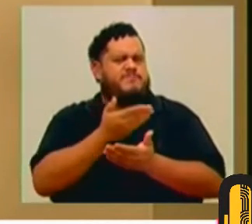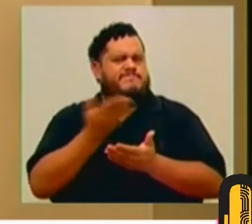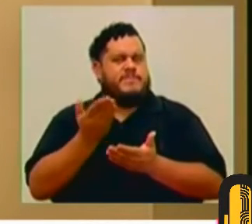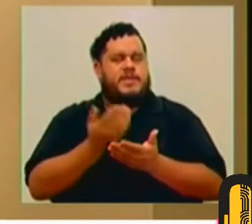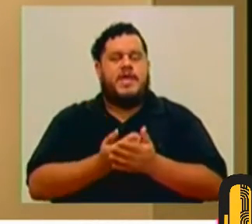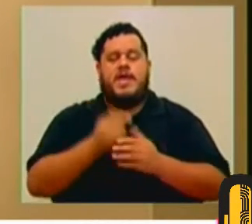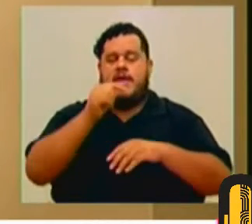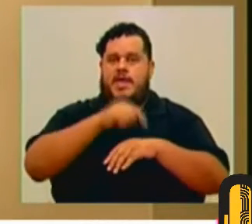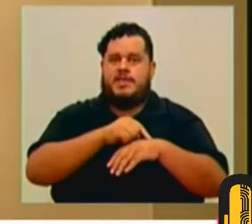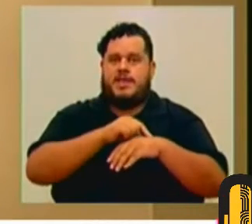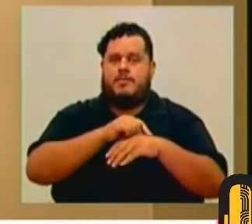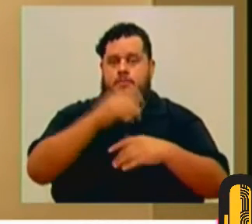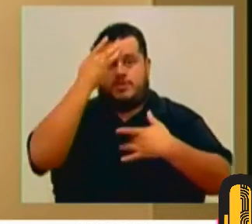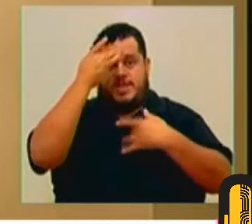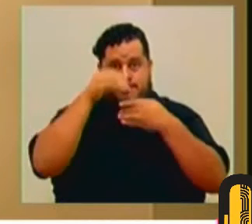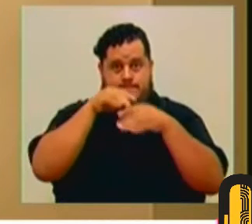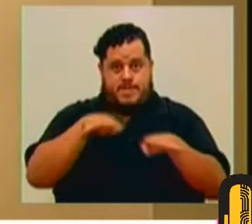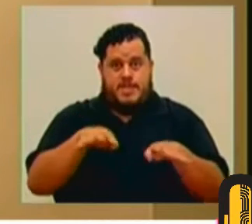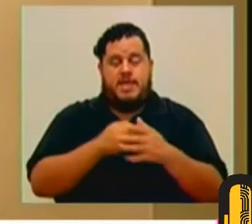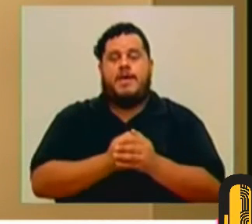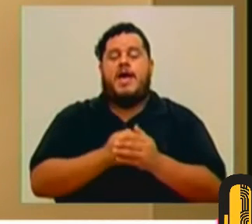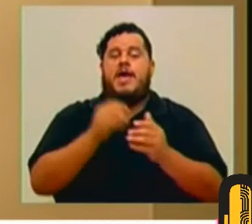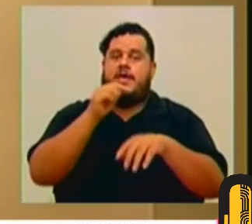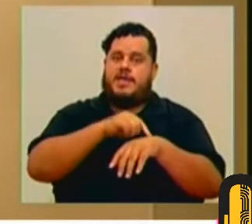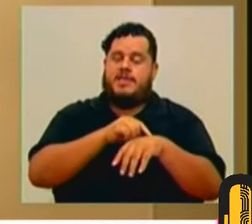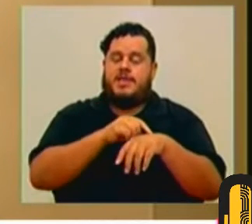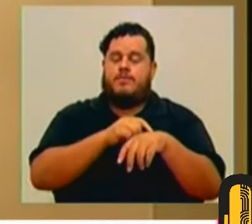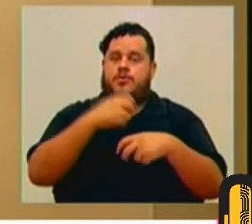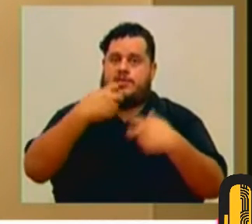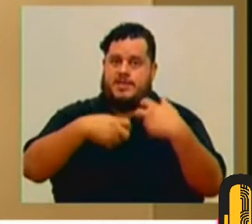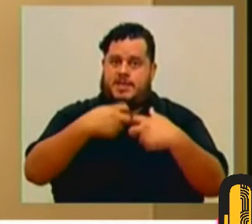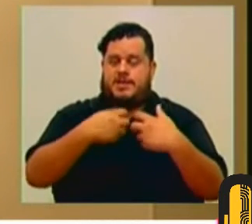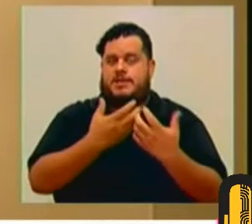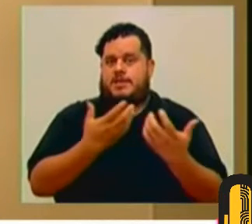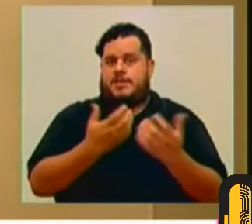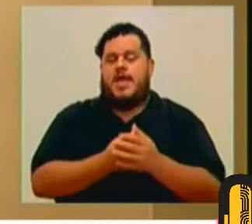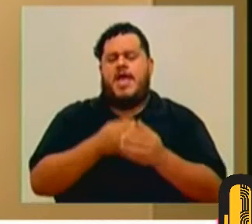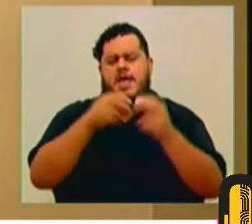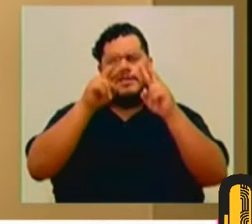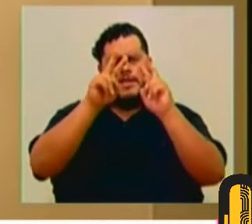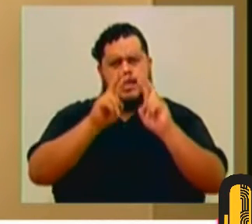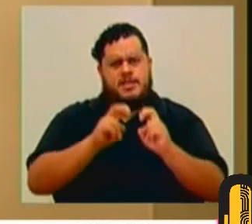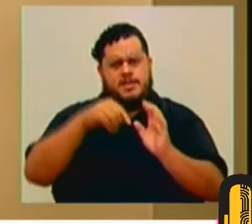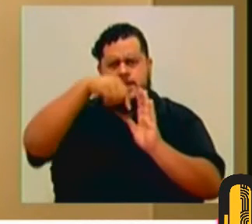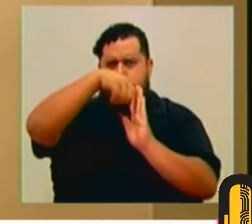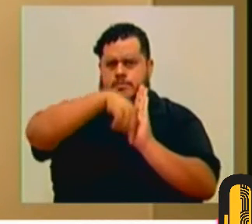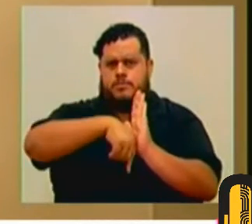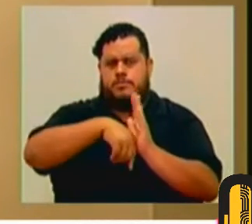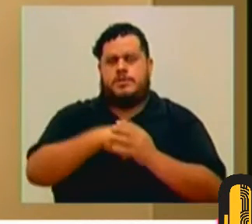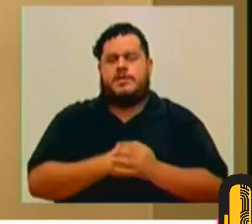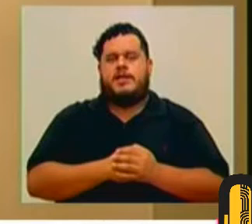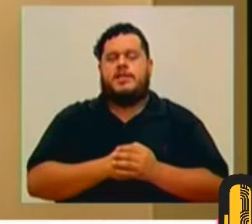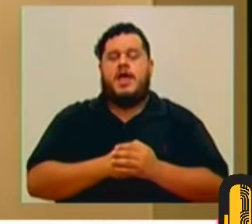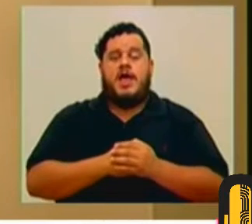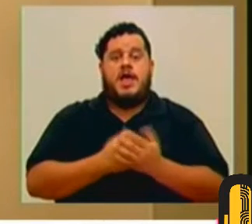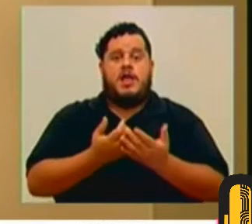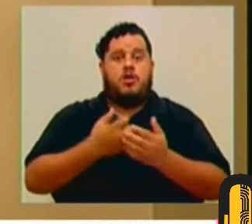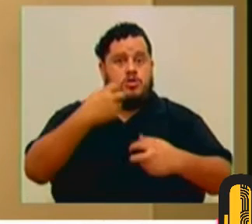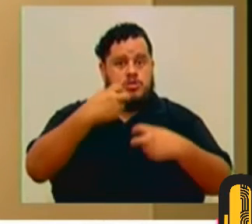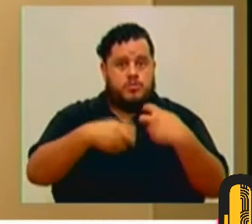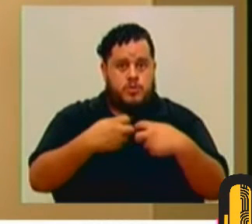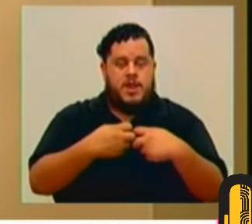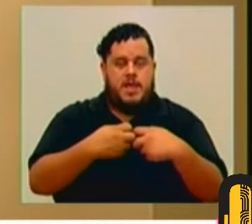en tiempos de pandemia, en tiempos de crisis, es analizar a profundidad las consecuencias